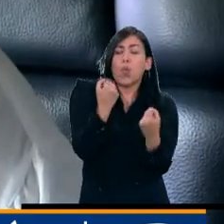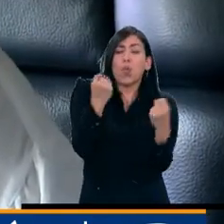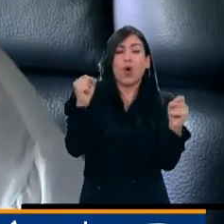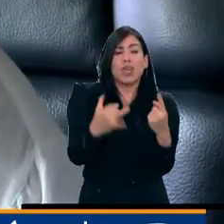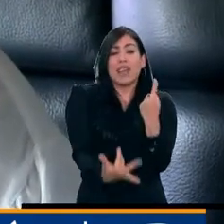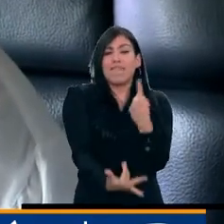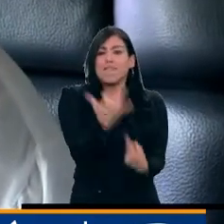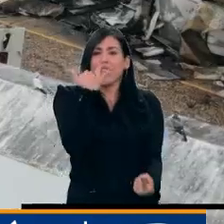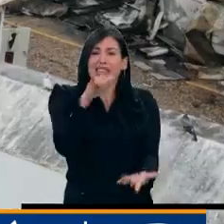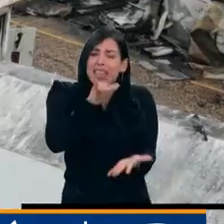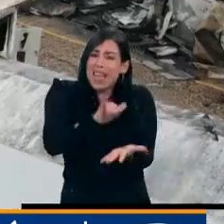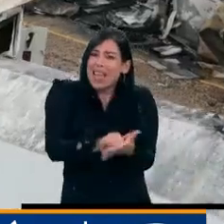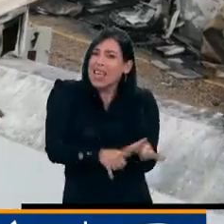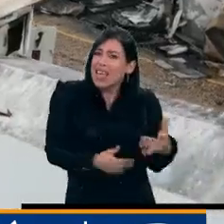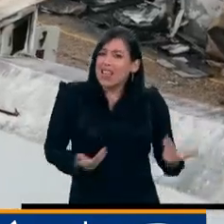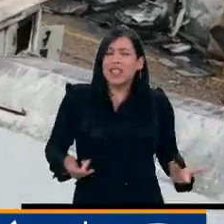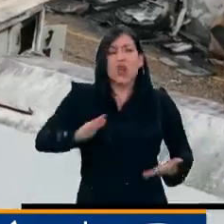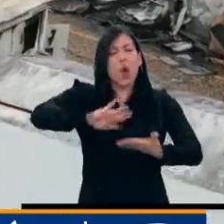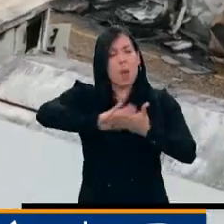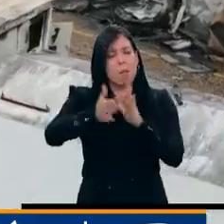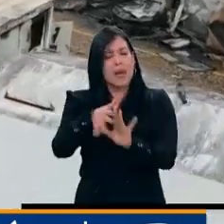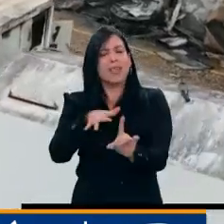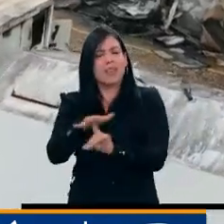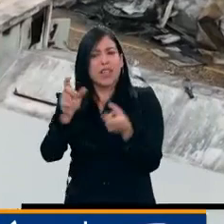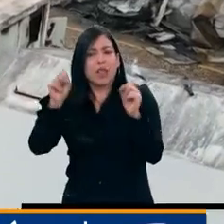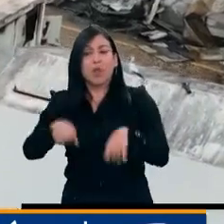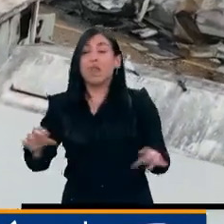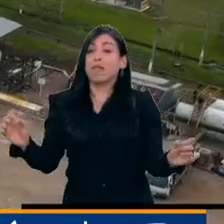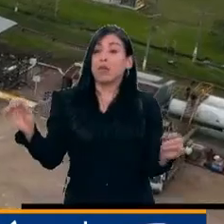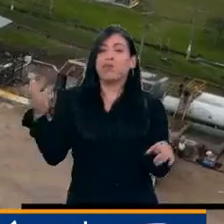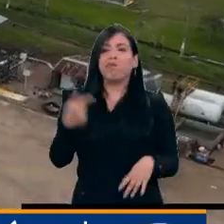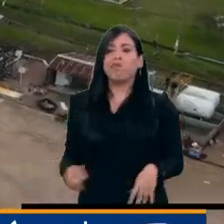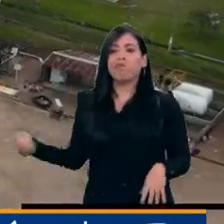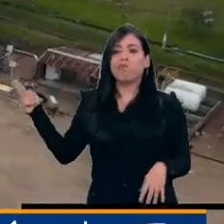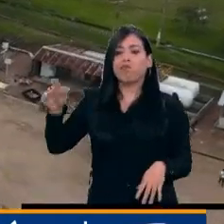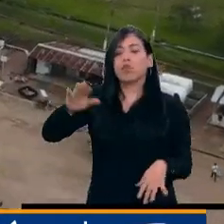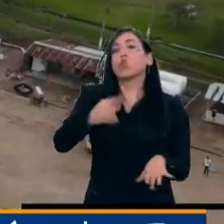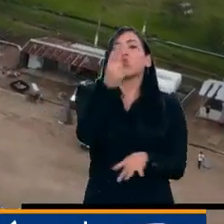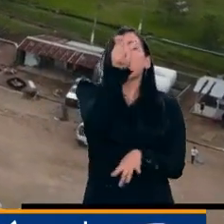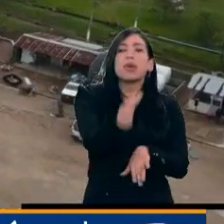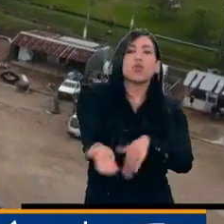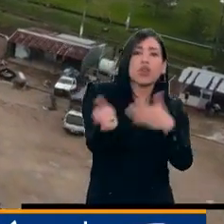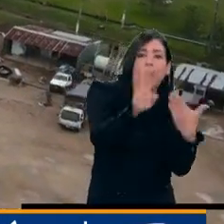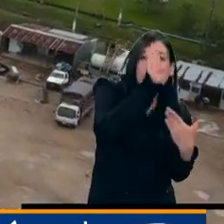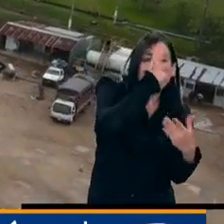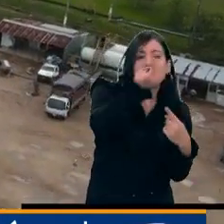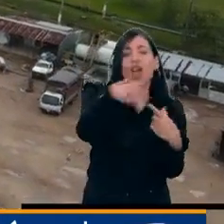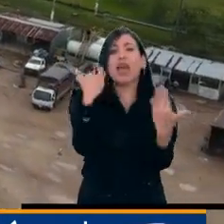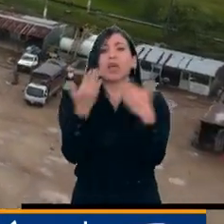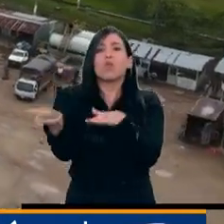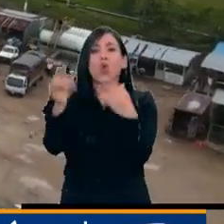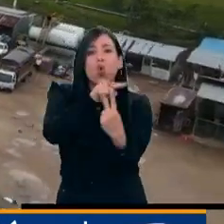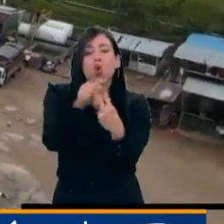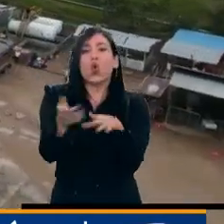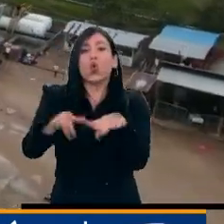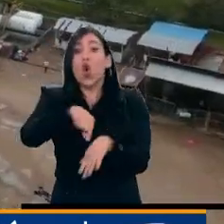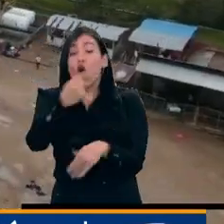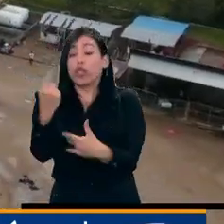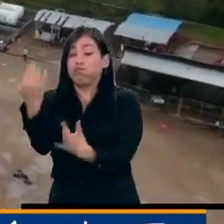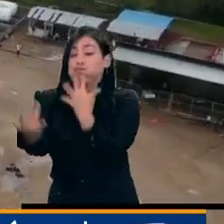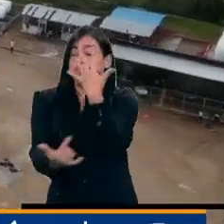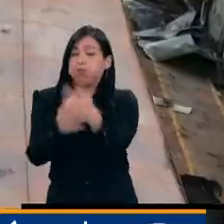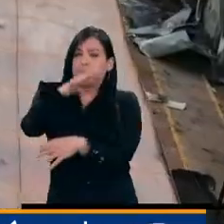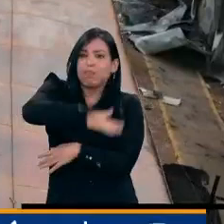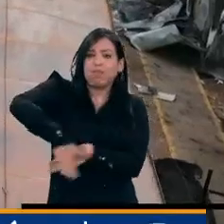sino los caminos mismos de la paz. Acciones violentas en las que murieron un policía y un campesino y que provocaron un incendio que consumió